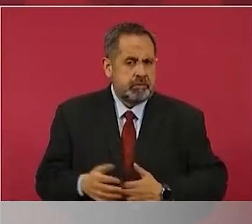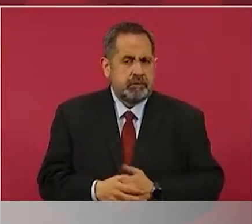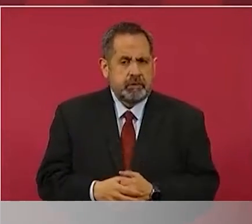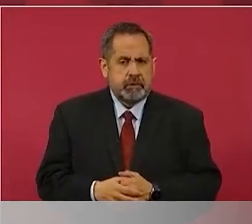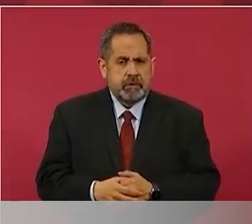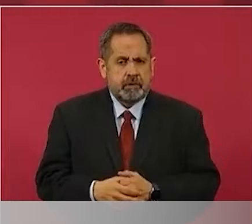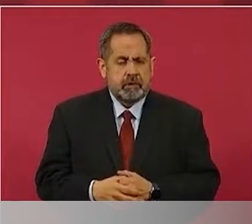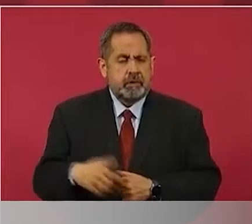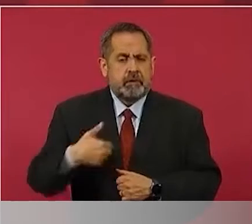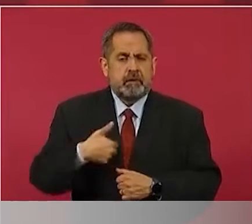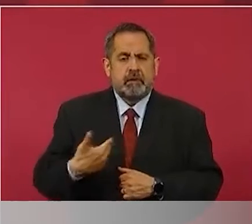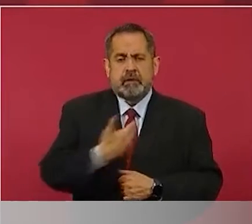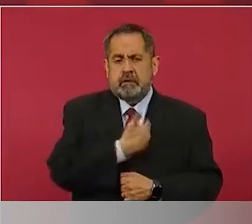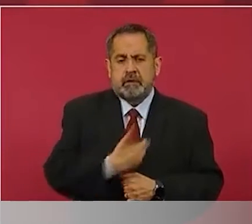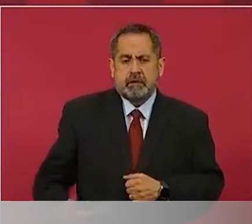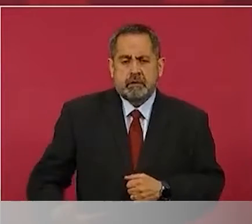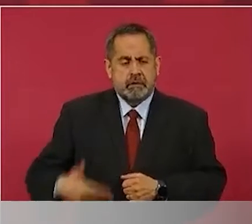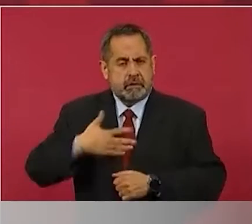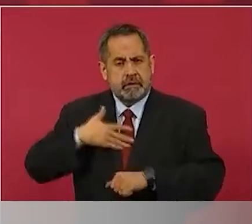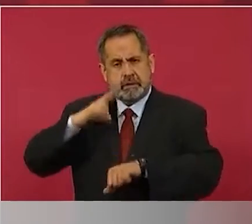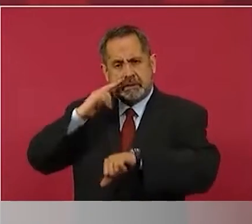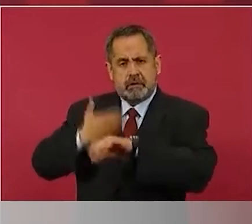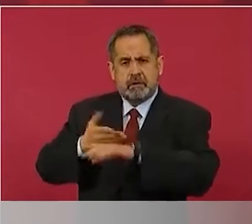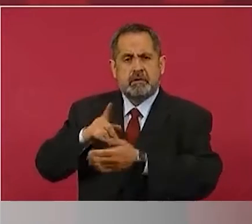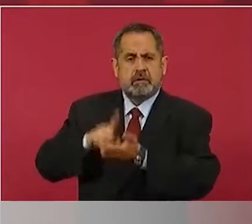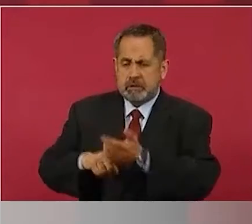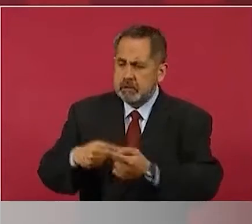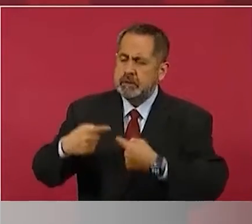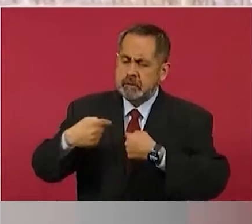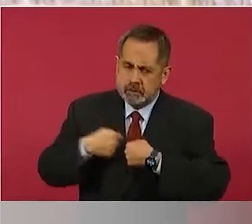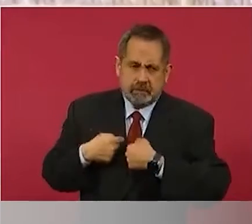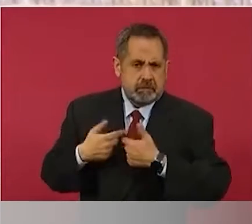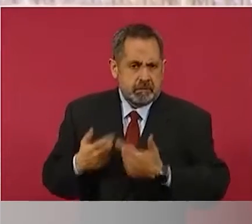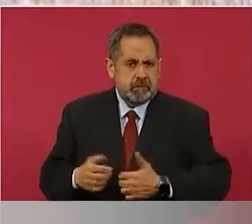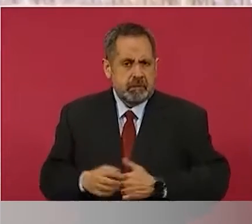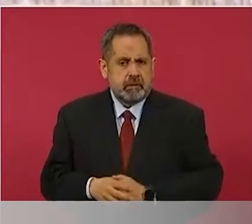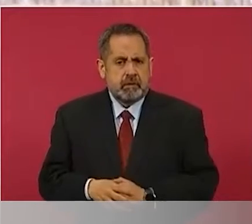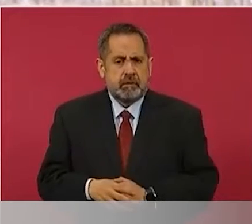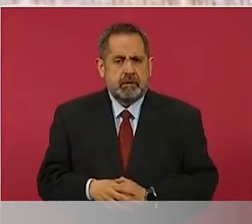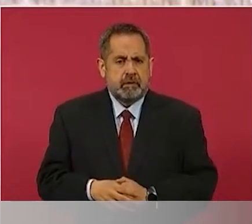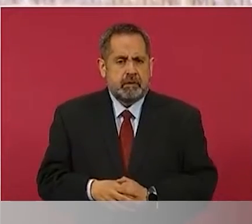el presidente tiene responsabilidad.